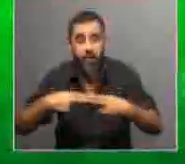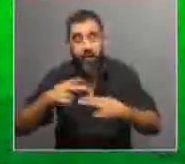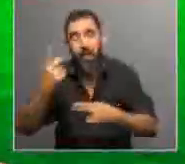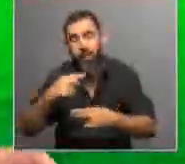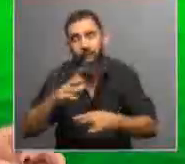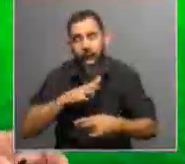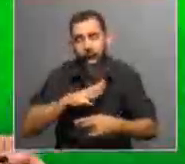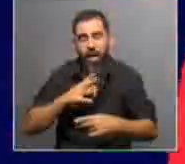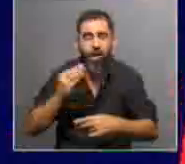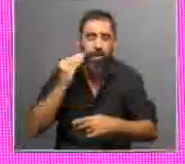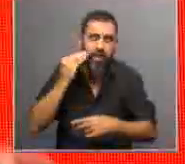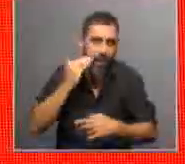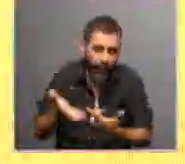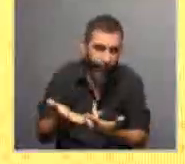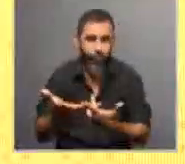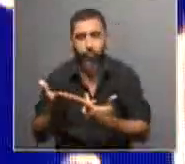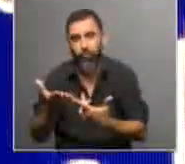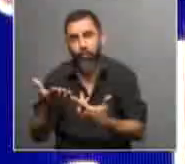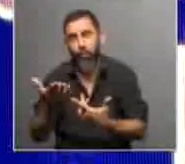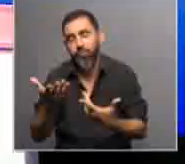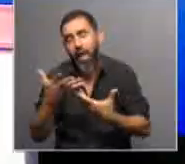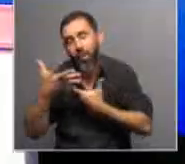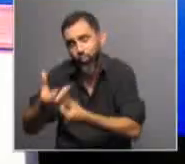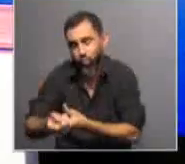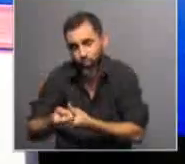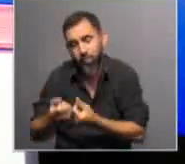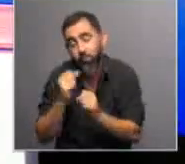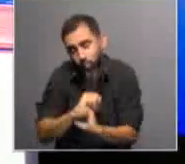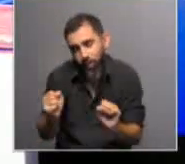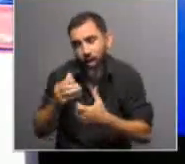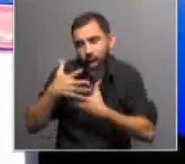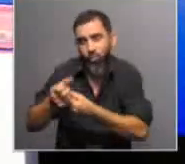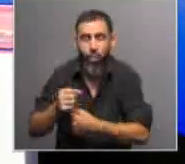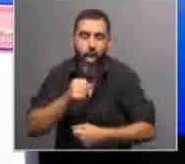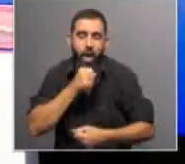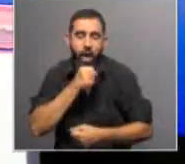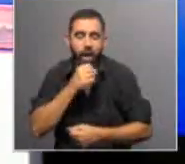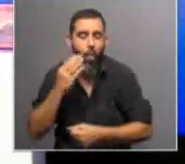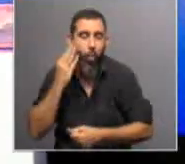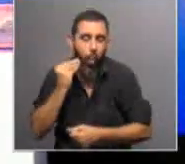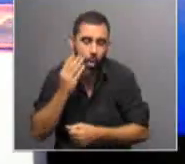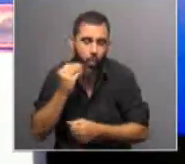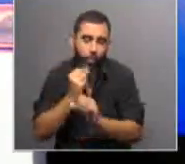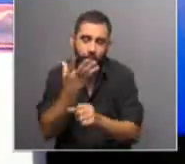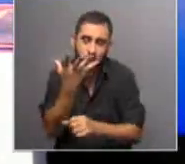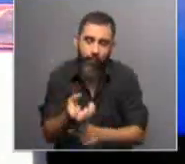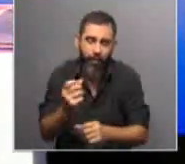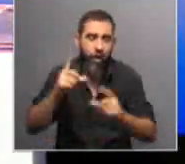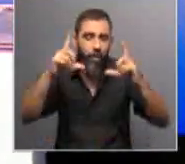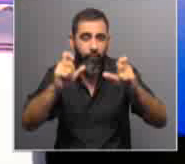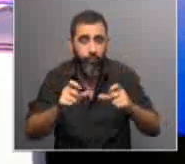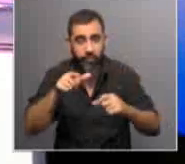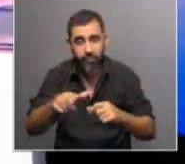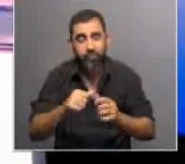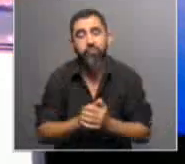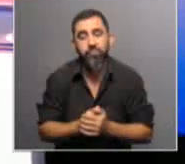electrónicos. Algún nieto, nieta, sí, que los ayude. Por favor, ayúdenles a bajar alguna fotografía. Que bueno,